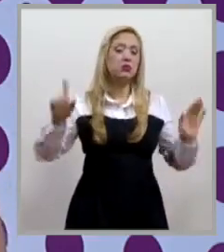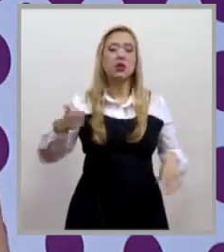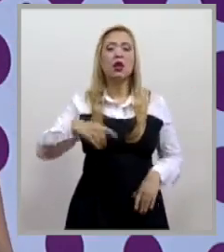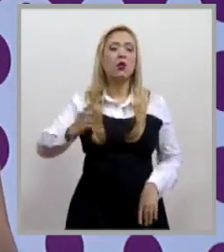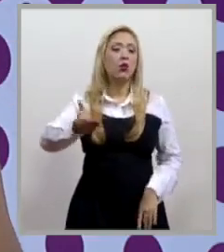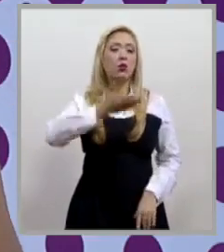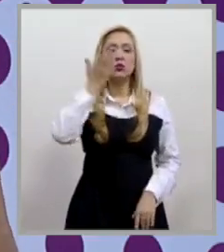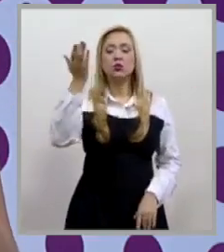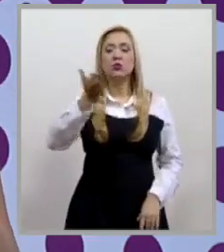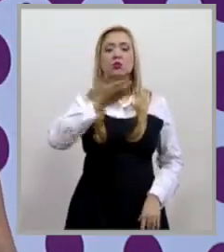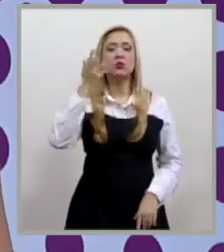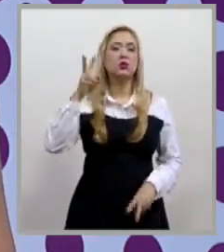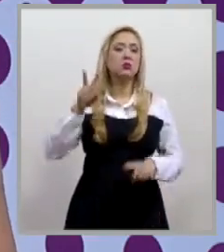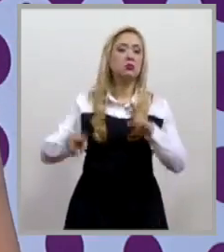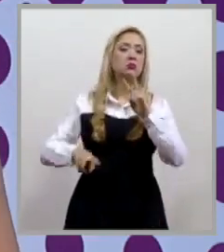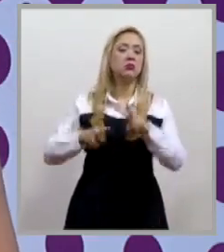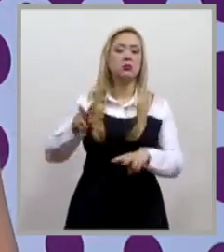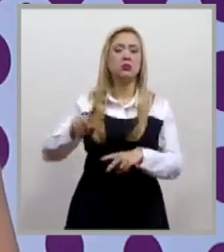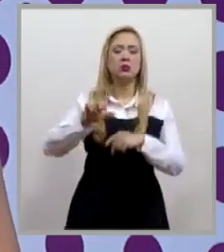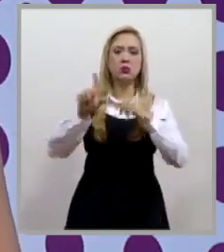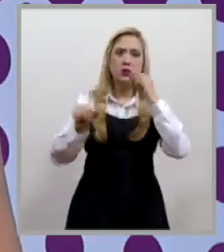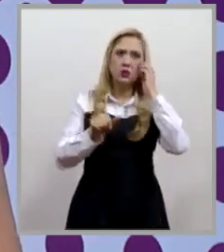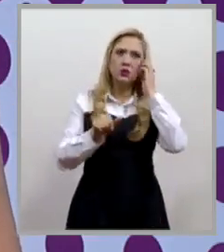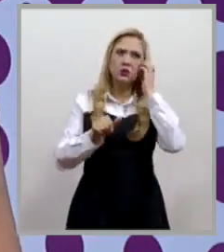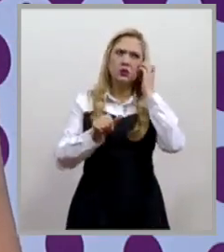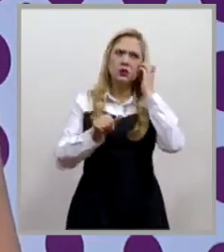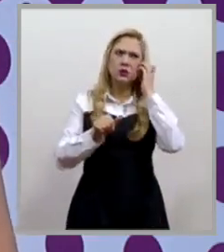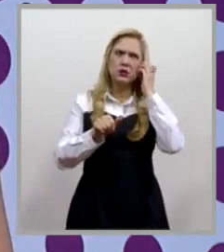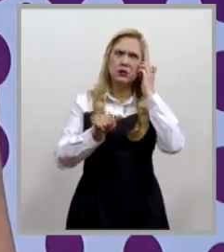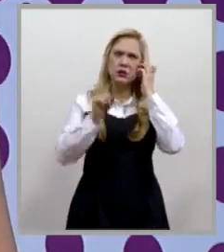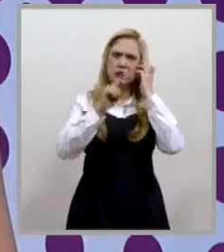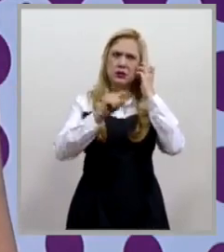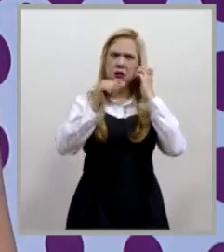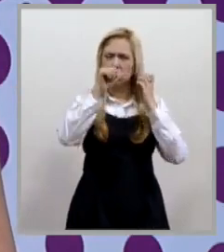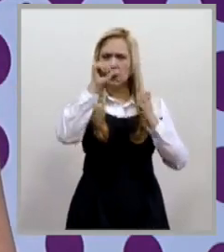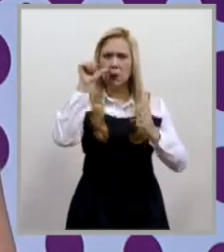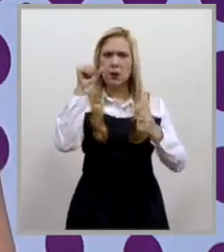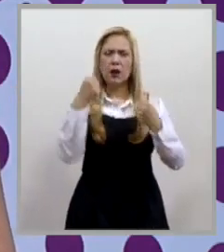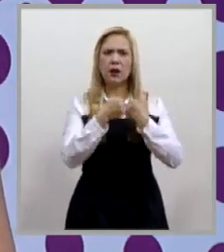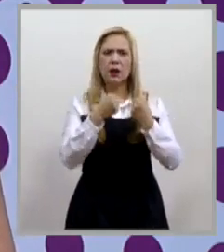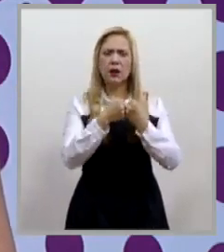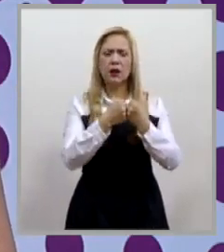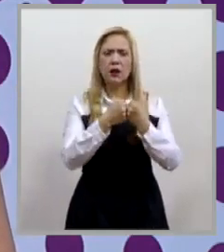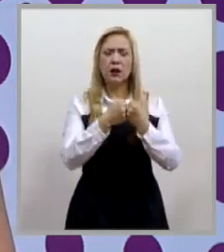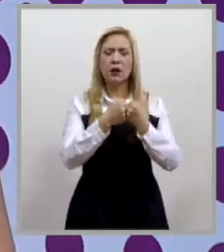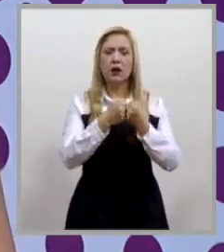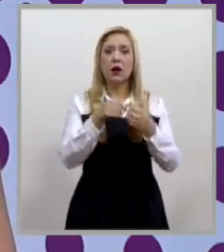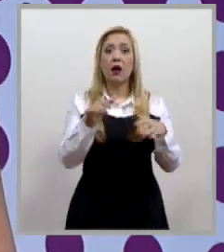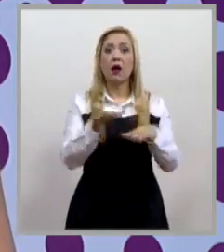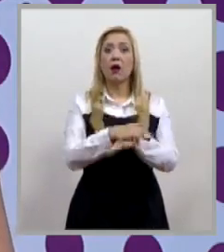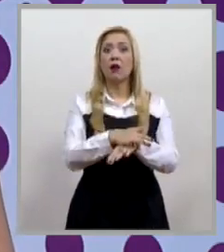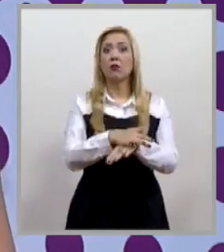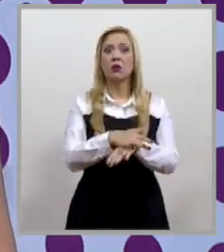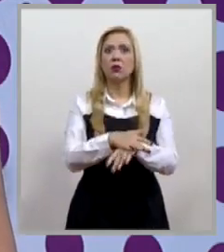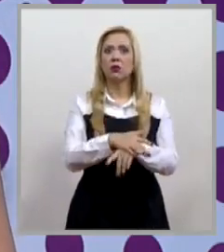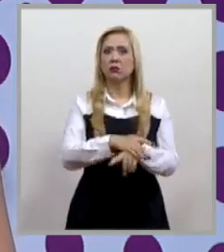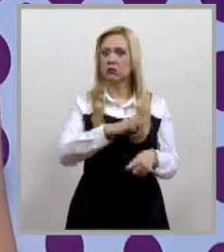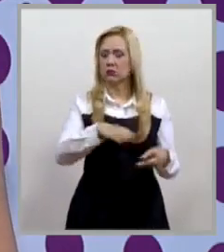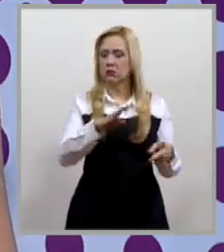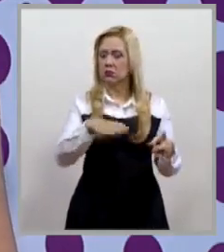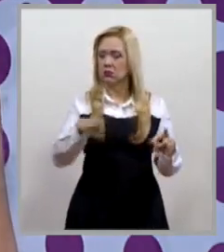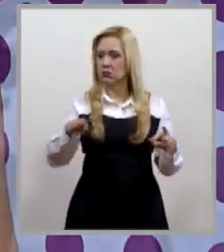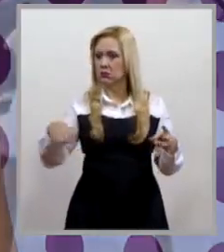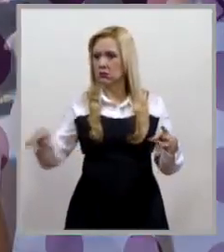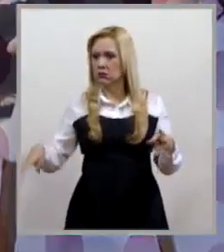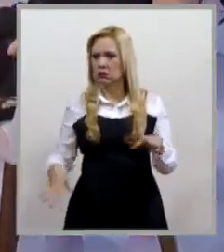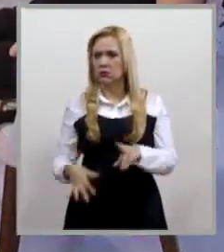por supuesto. Y lo que pasa en Ciudad Juárez es que ese espacio público se transgrede y es así como se